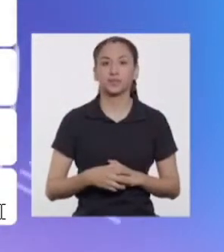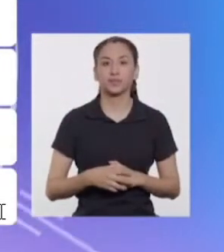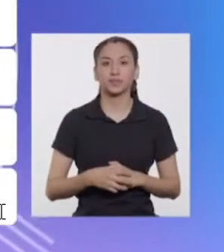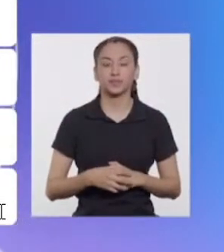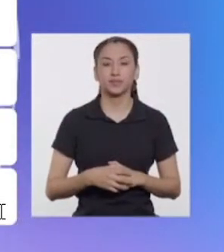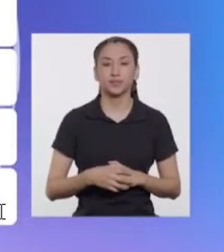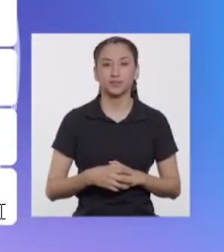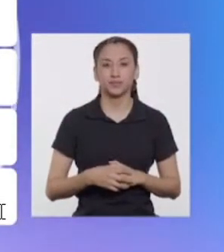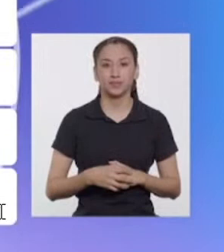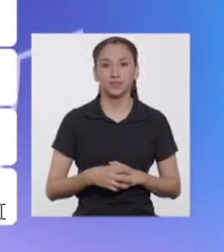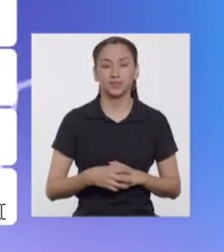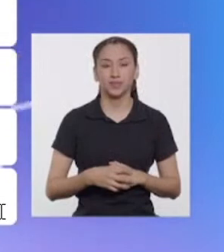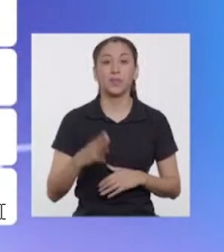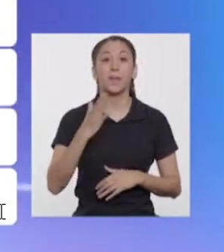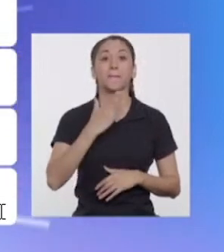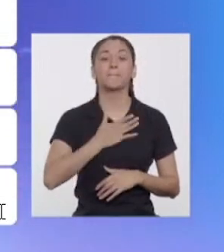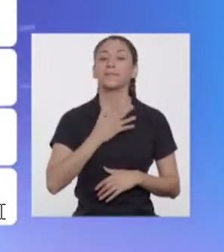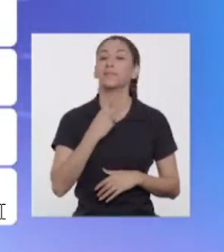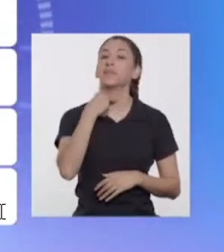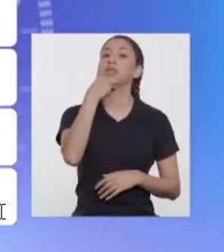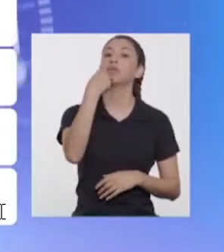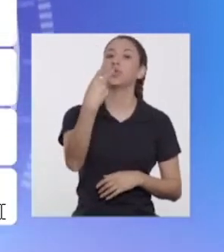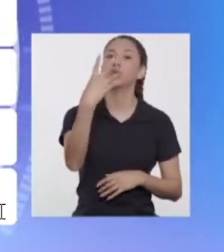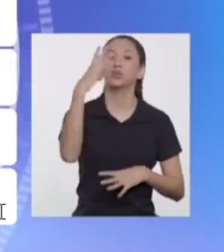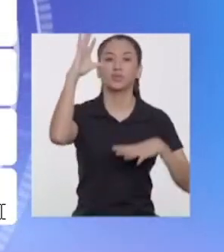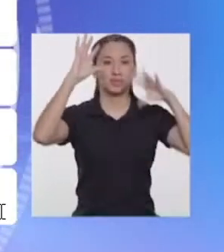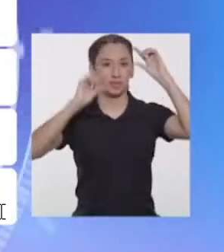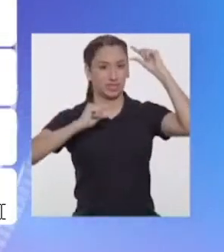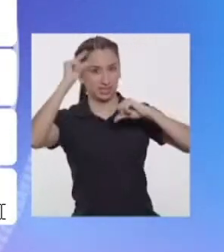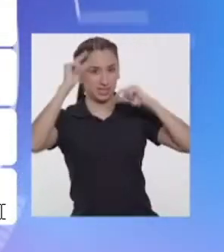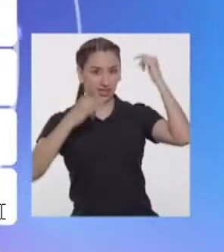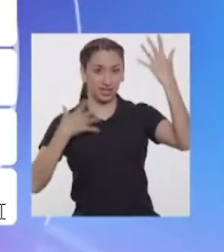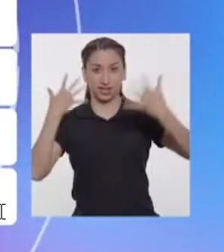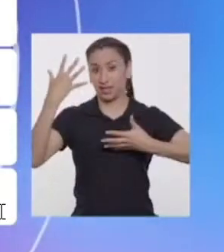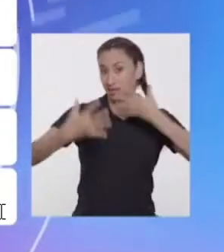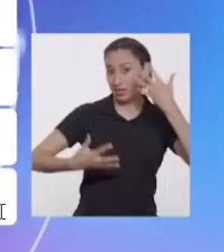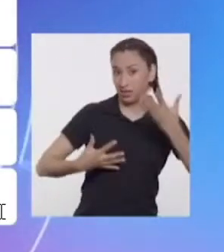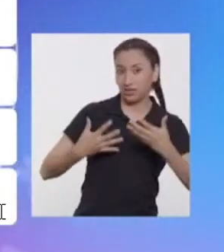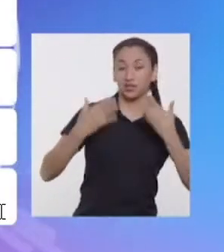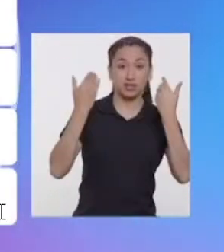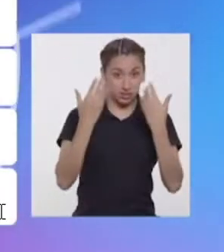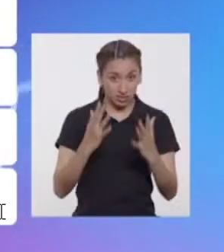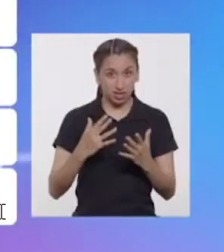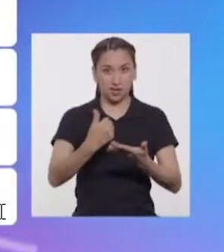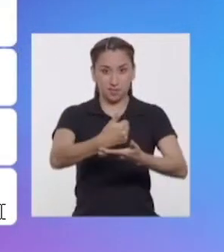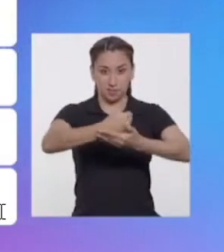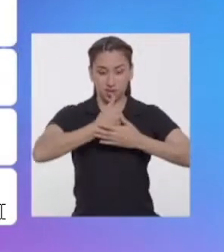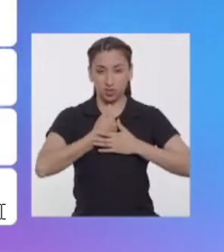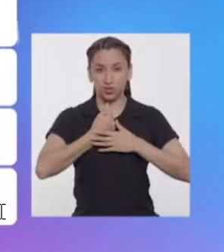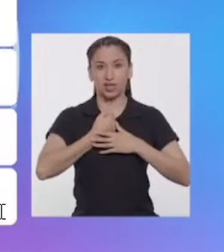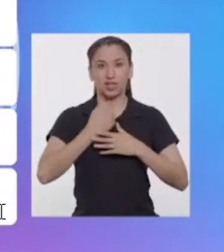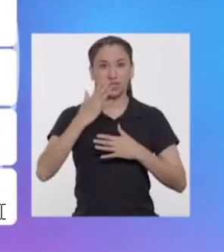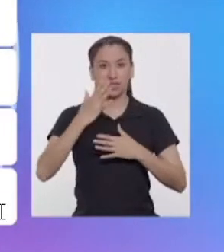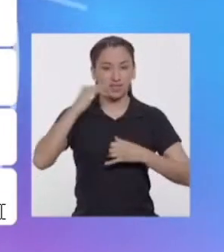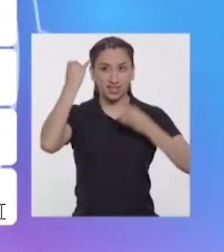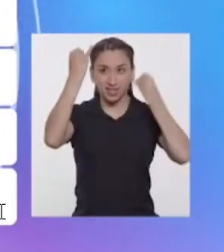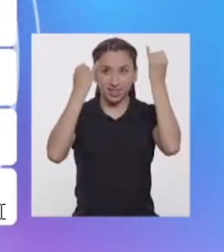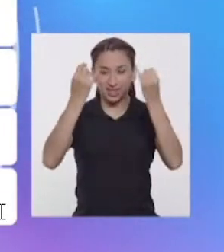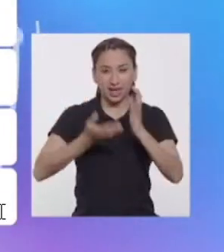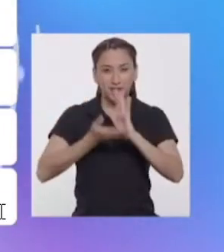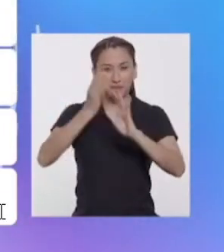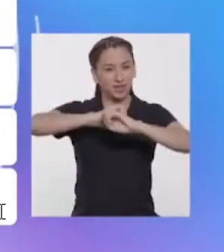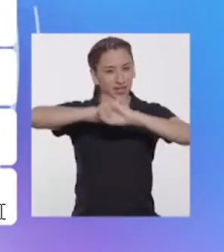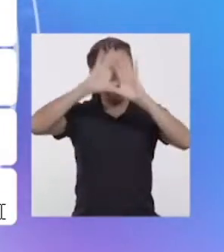es: ¿mi voz y mis gestos ayudaron a que mis ideas sean